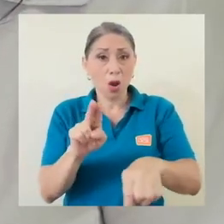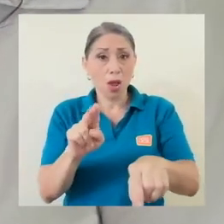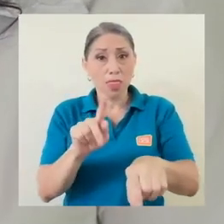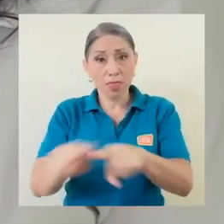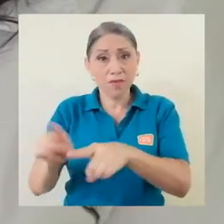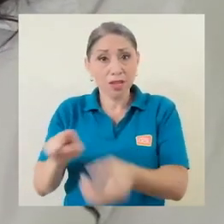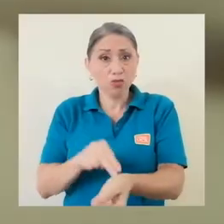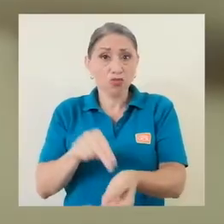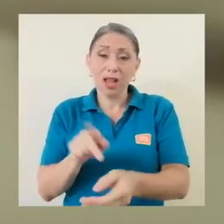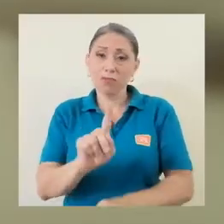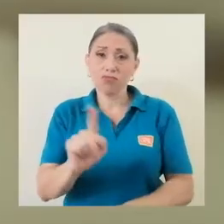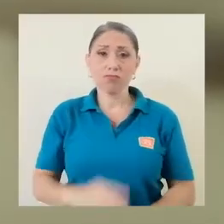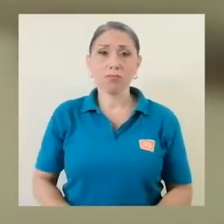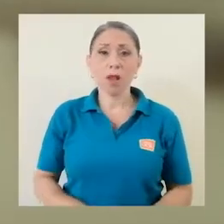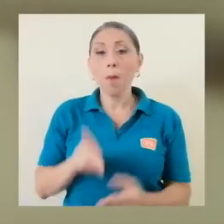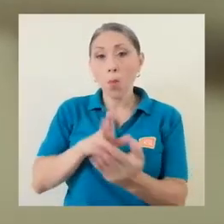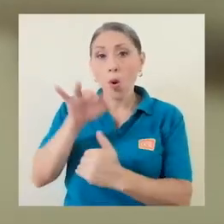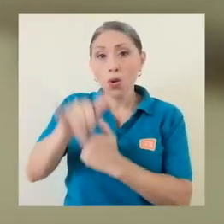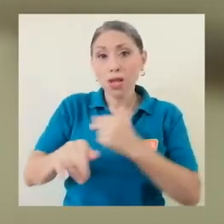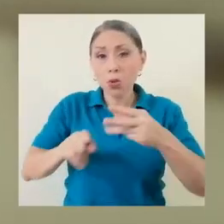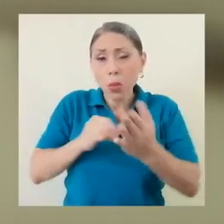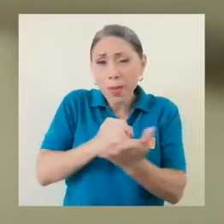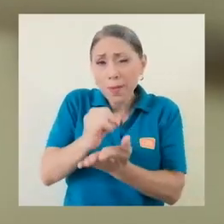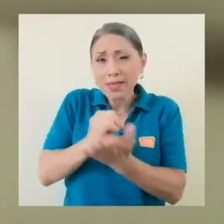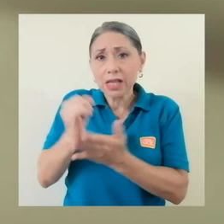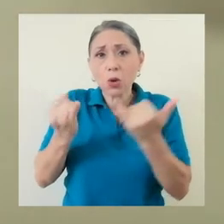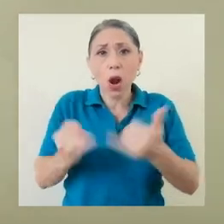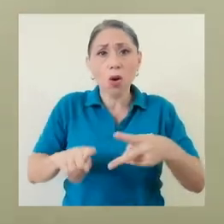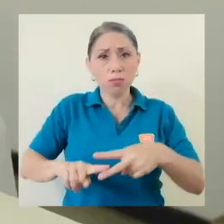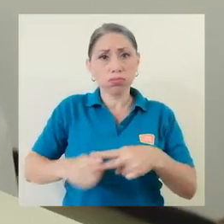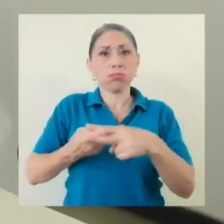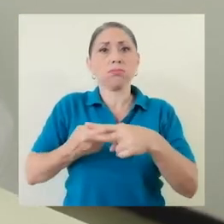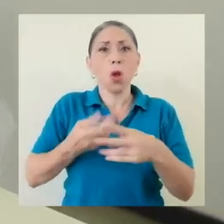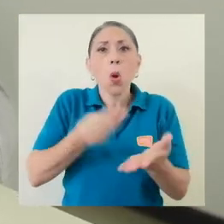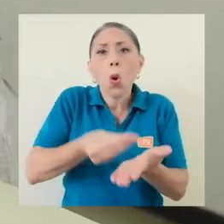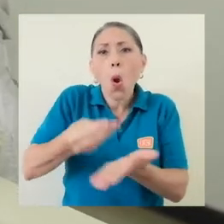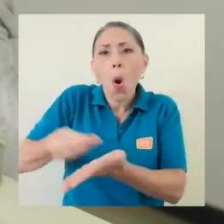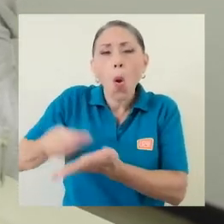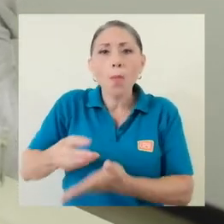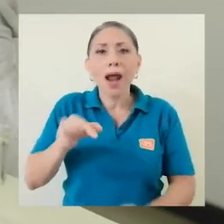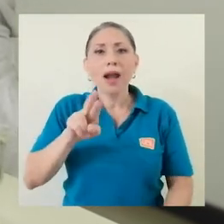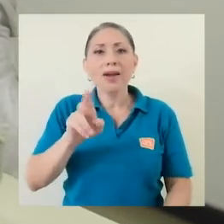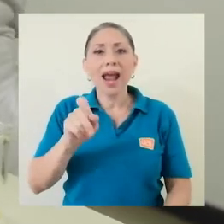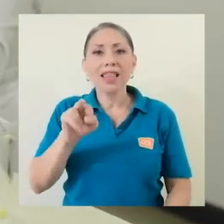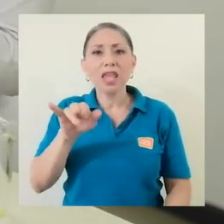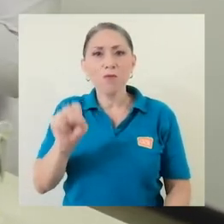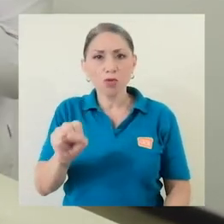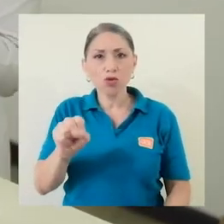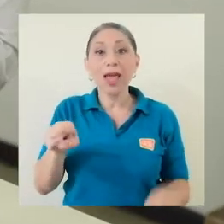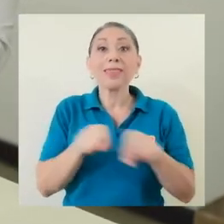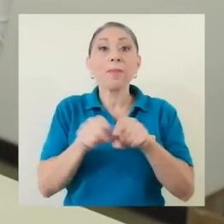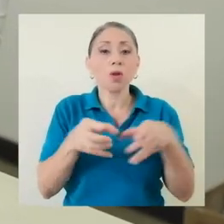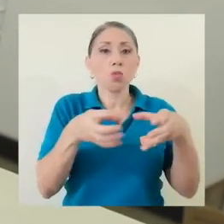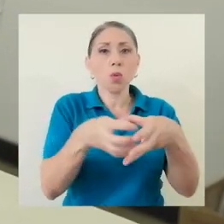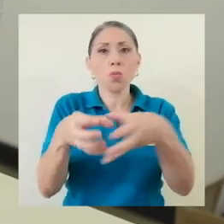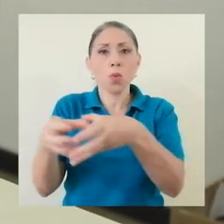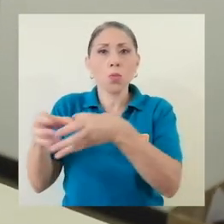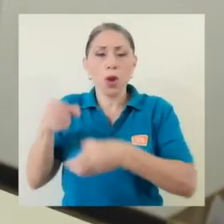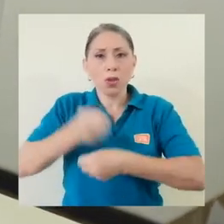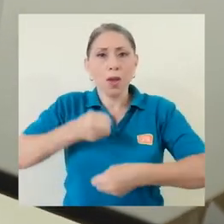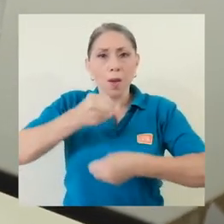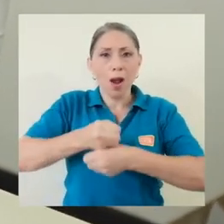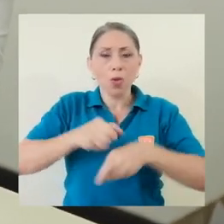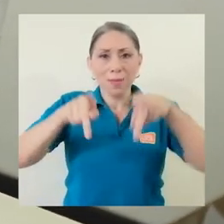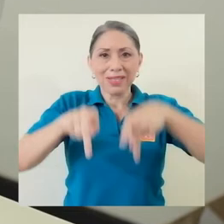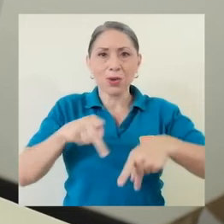se use. El proyecto de investigación está en su fase inicial, en la compra de los reactivos, la conformación de los grupos de trabajo de